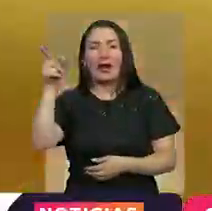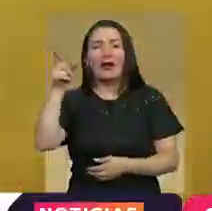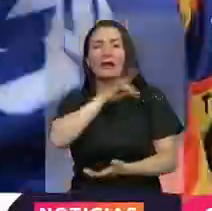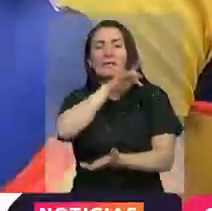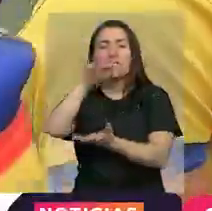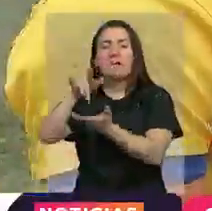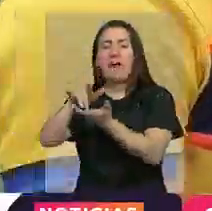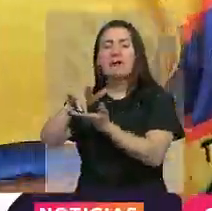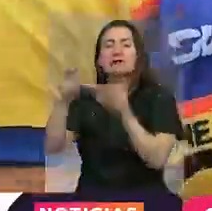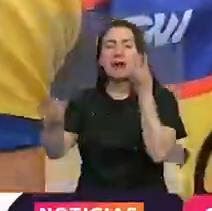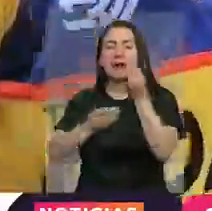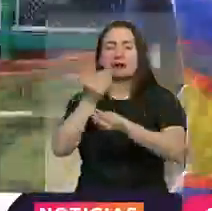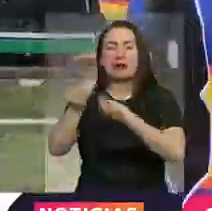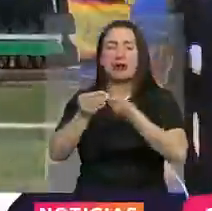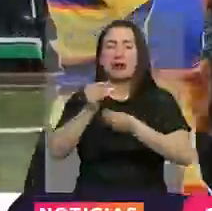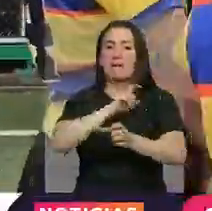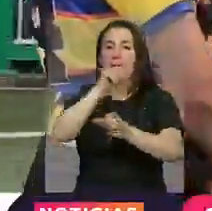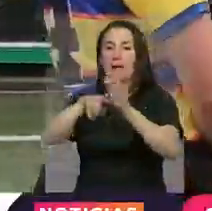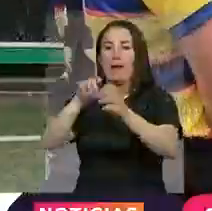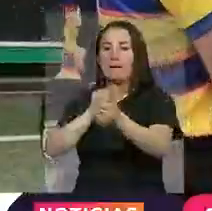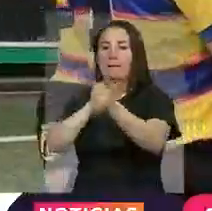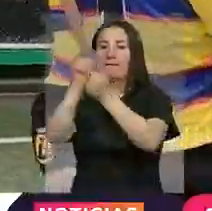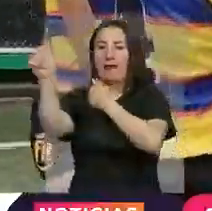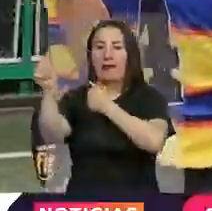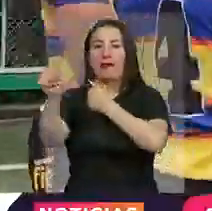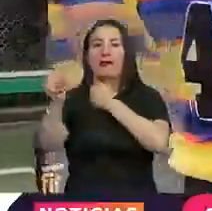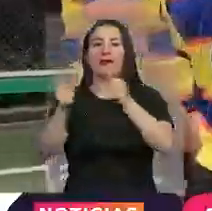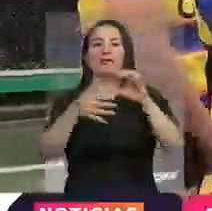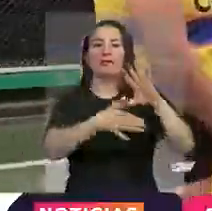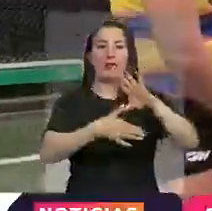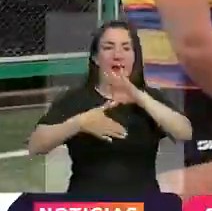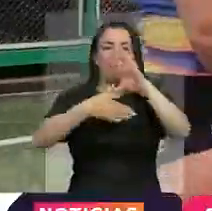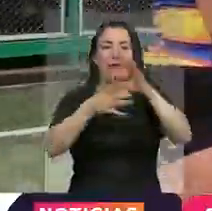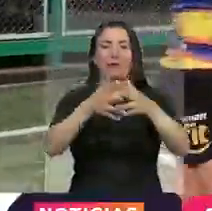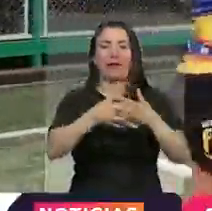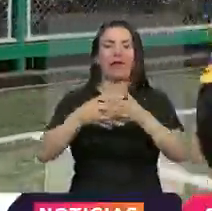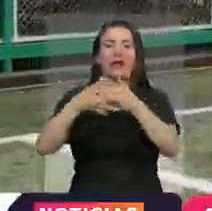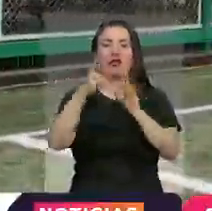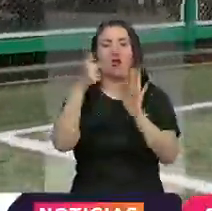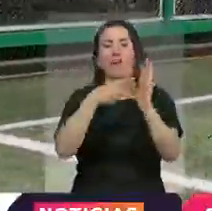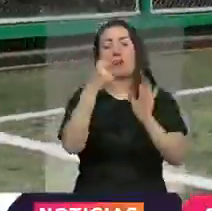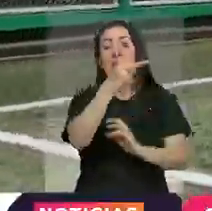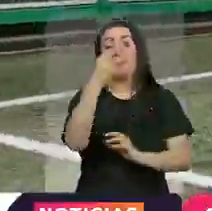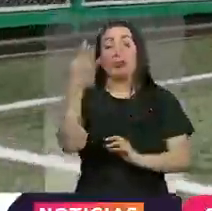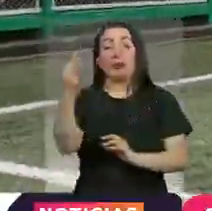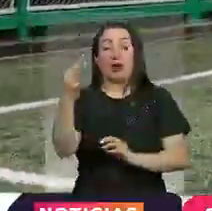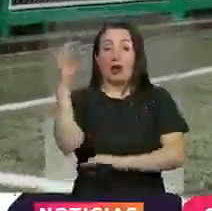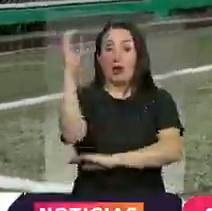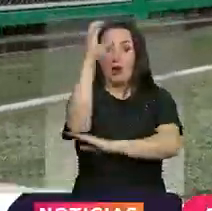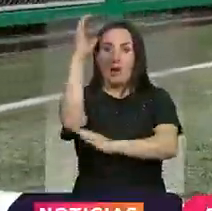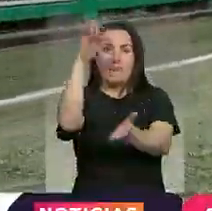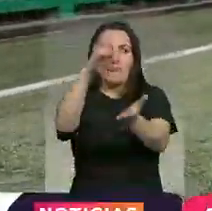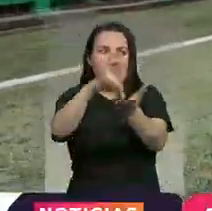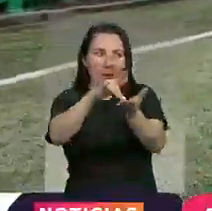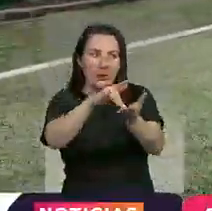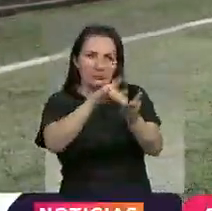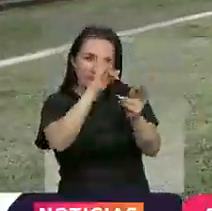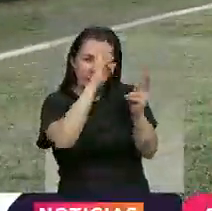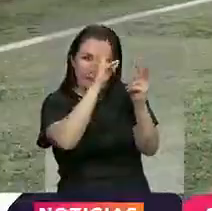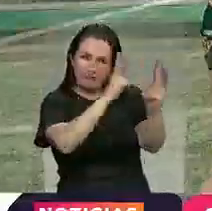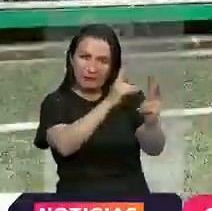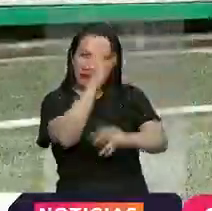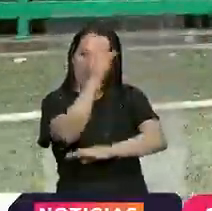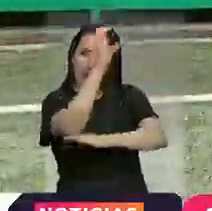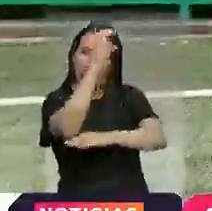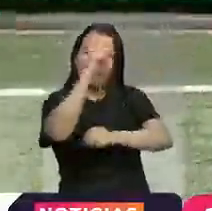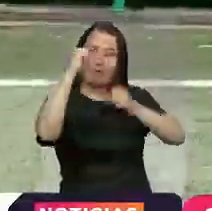para esta cita que otorgará cupo a los Panamericanos de 2023. Colombia llega a este torneo con la ilusión de dejar en alto el nombre del país, producto de un